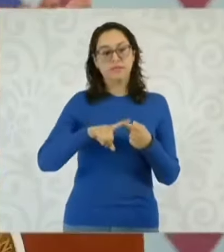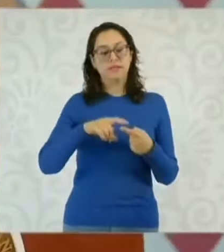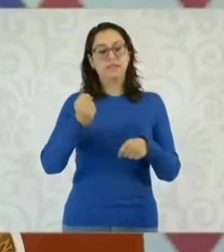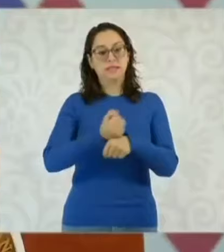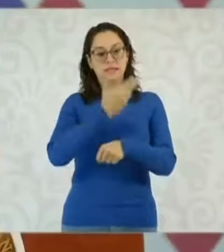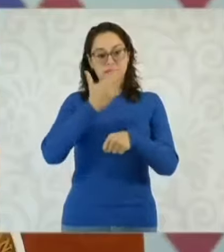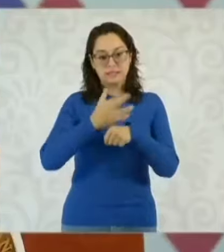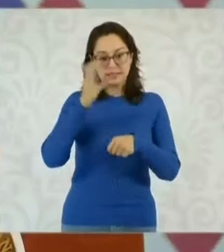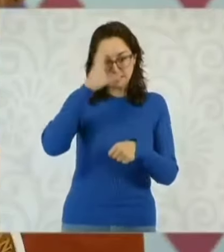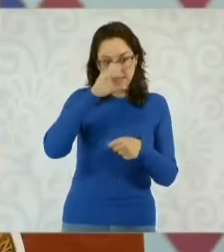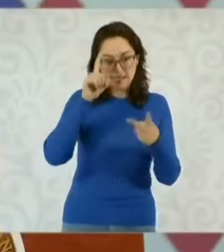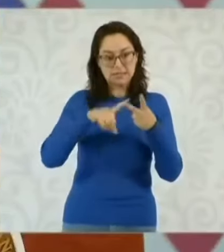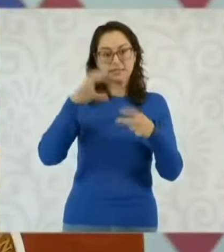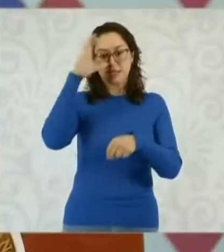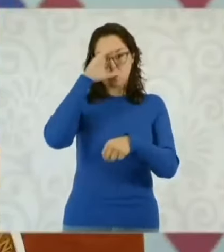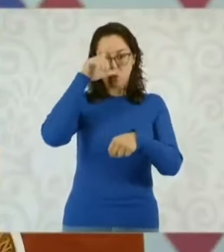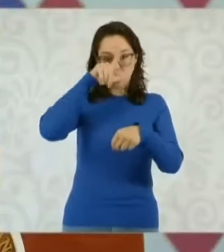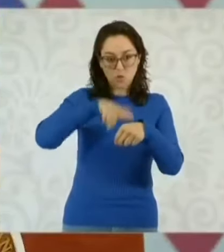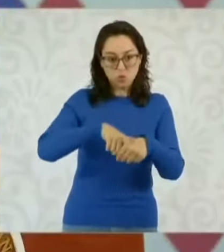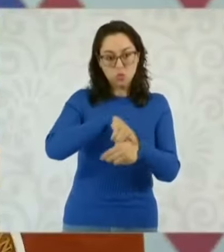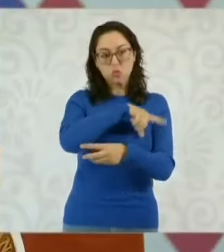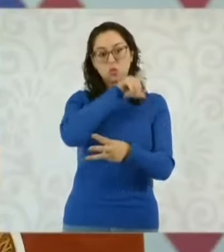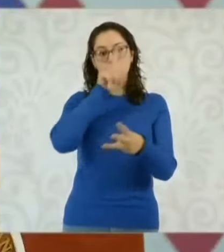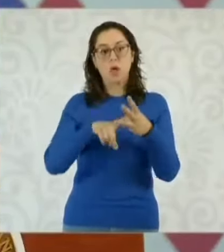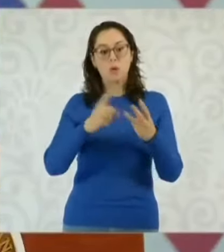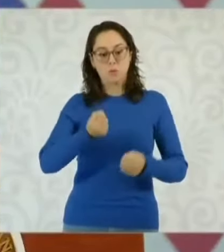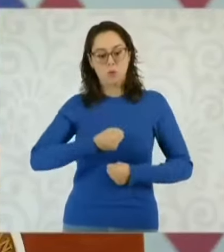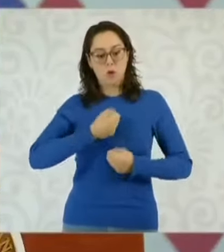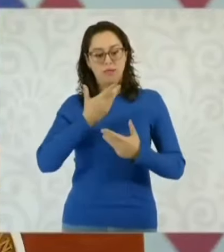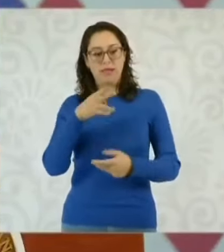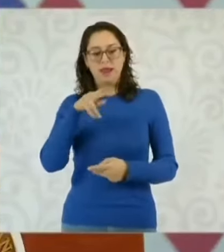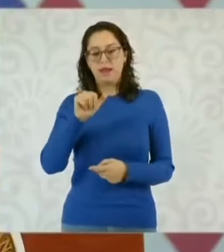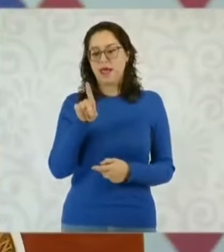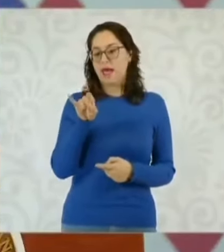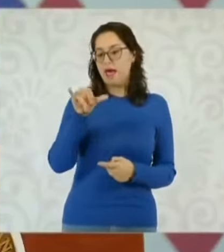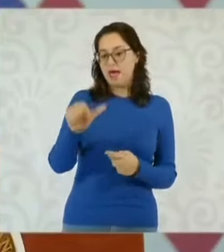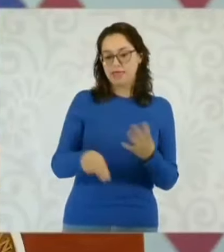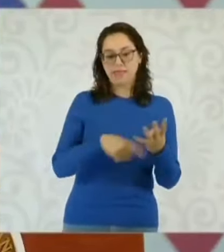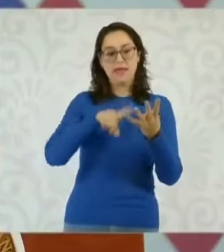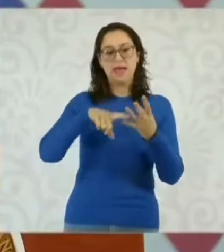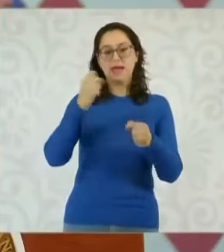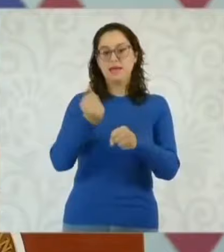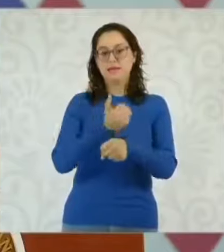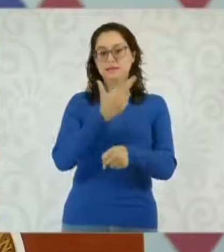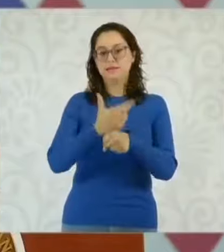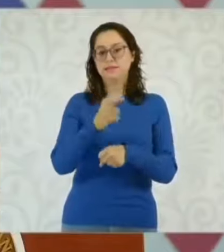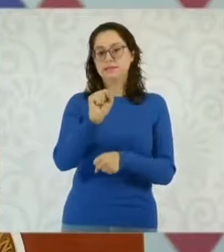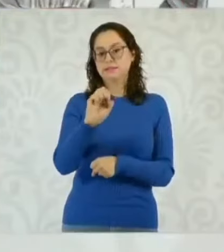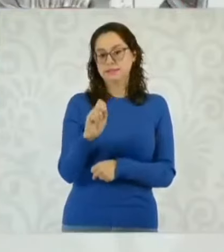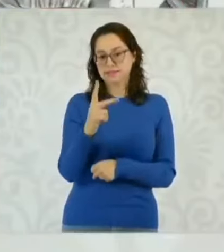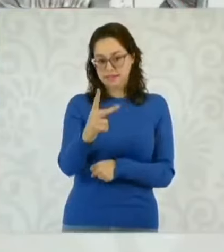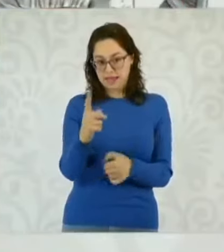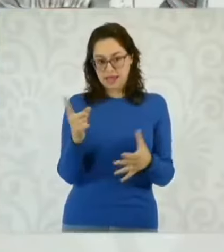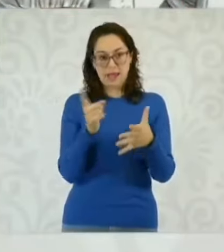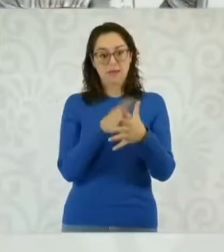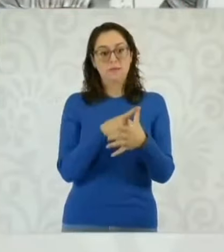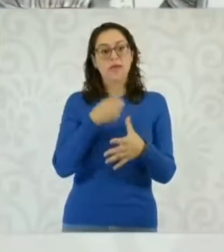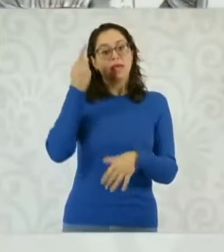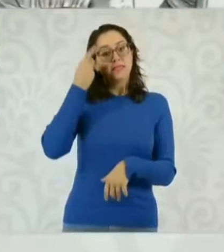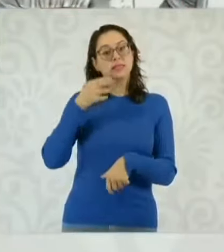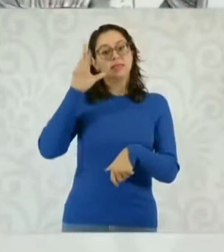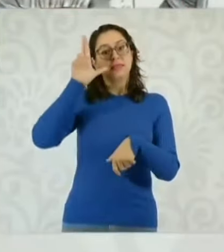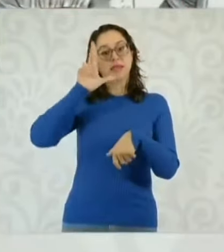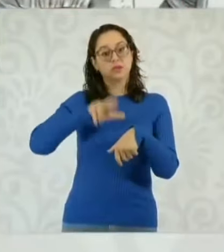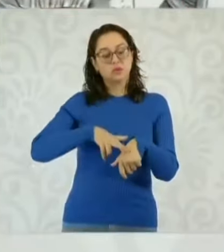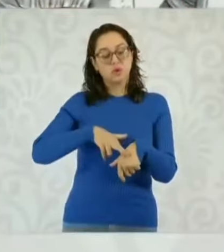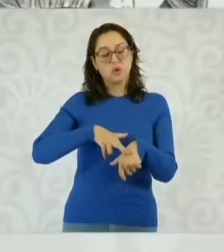la Secretaría de Cultura, está con nosotros la poeta Nadia López, la Secretaría de Educación Pública, está la Directora